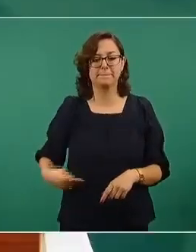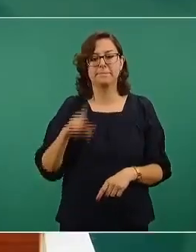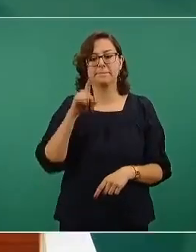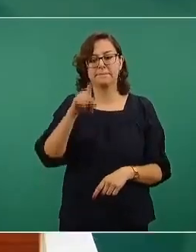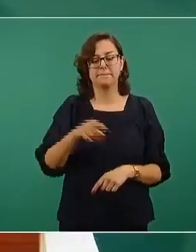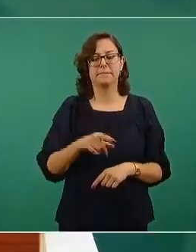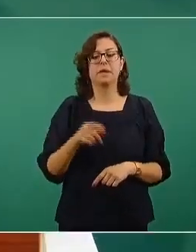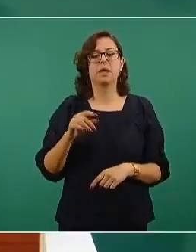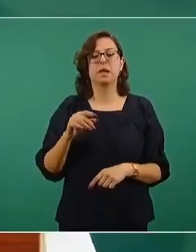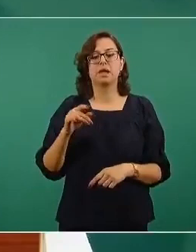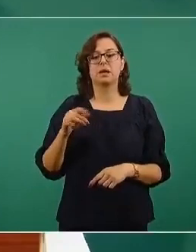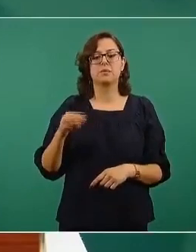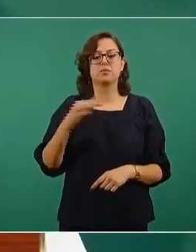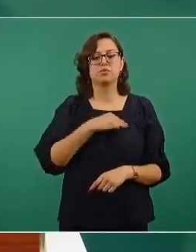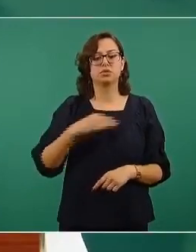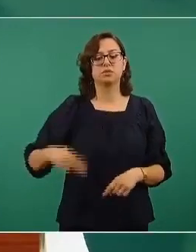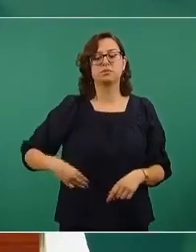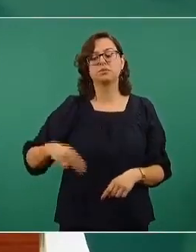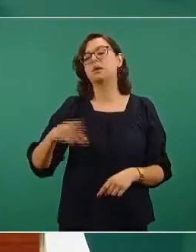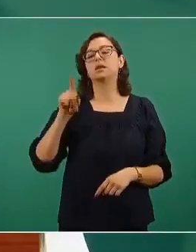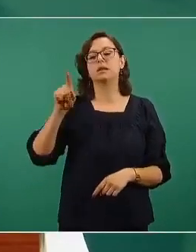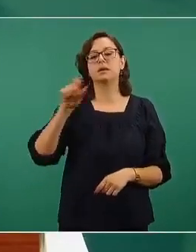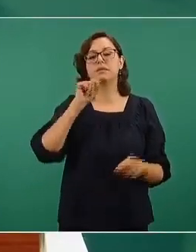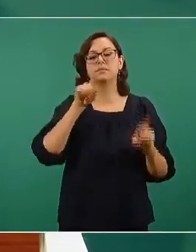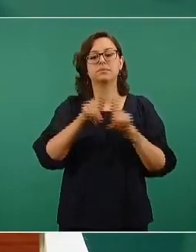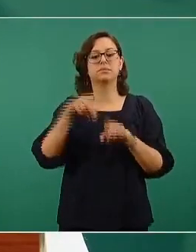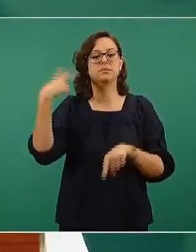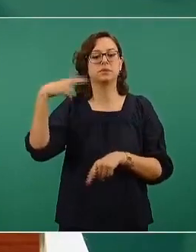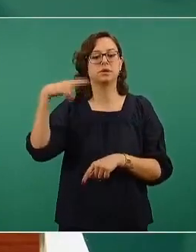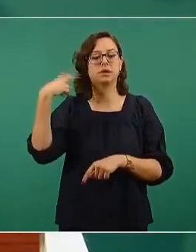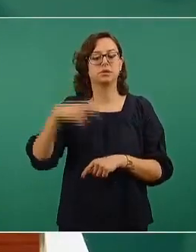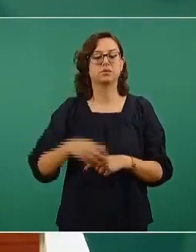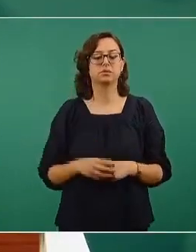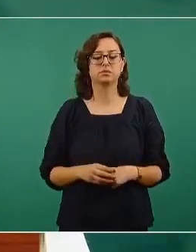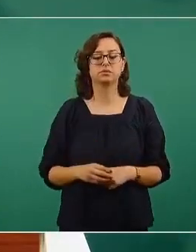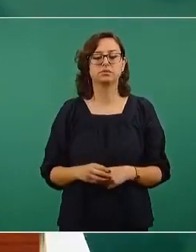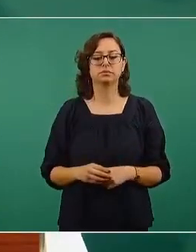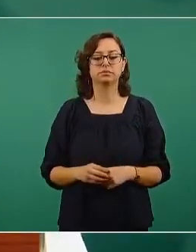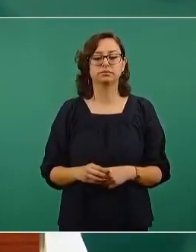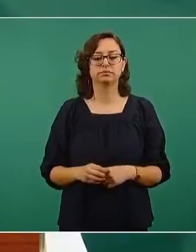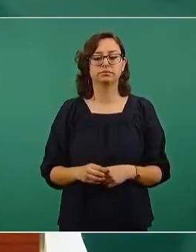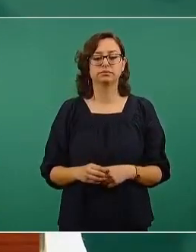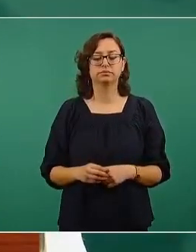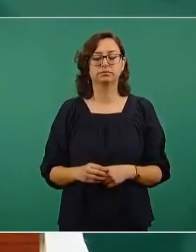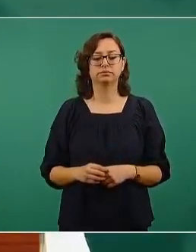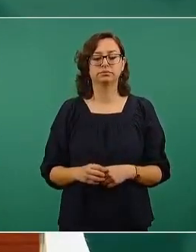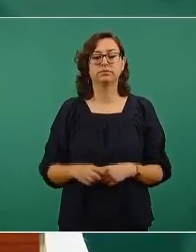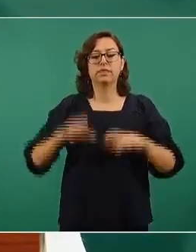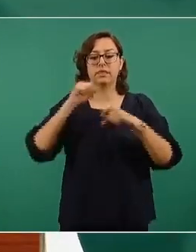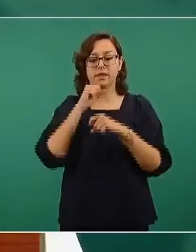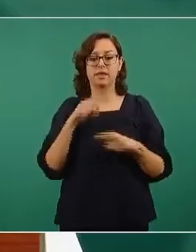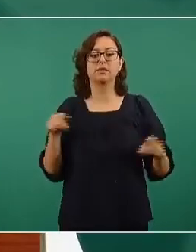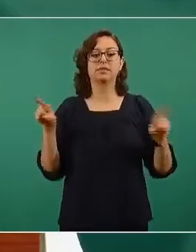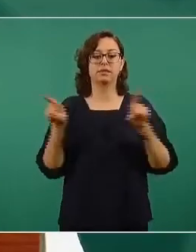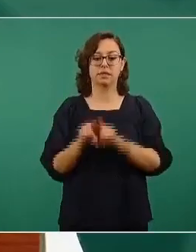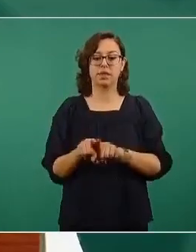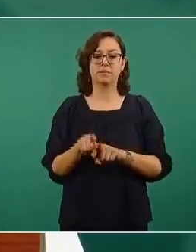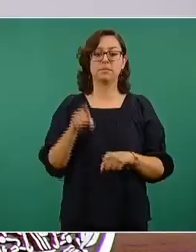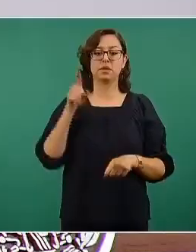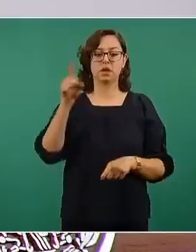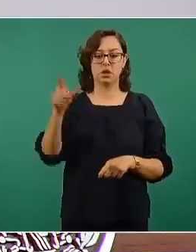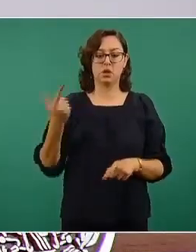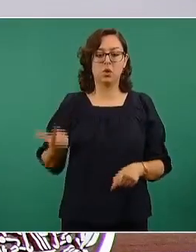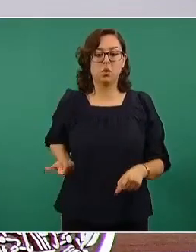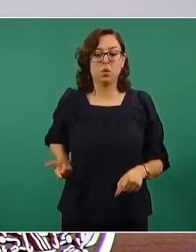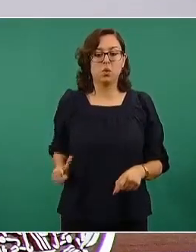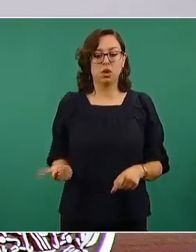Veracruz. También es de destacar la detención reciente por parte del gobierno del estado de